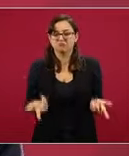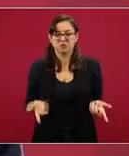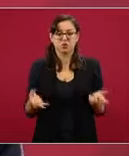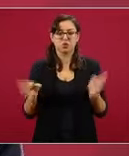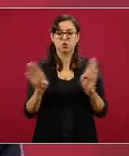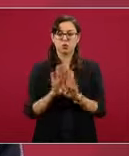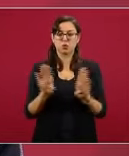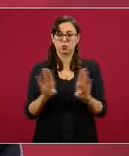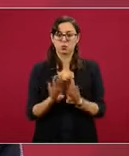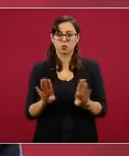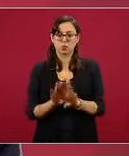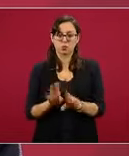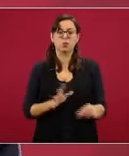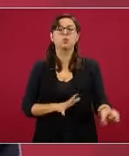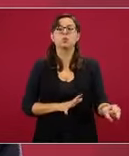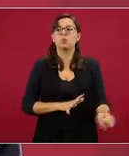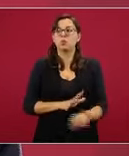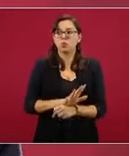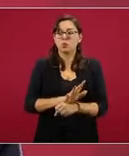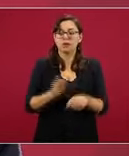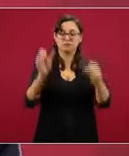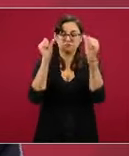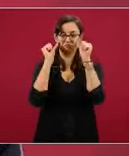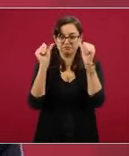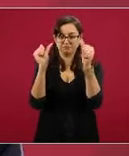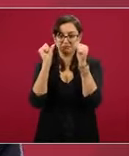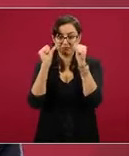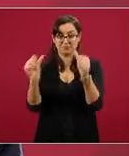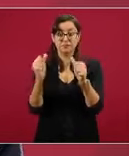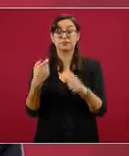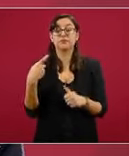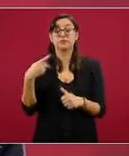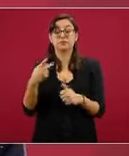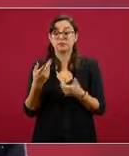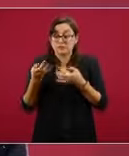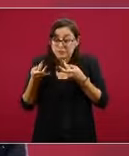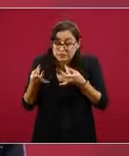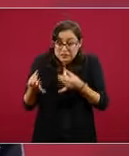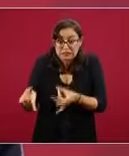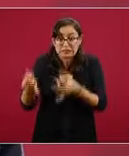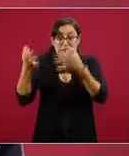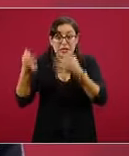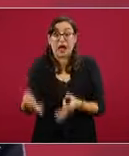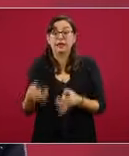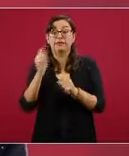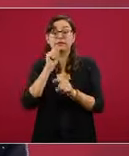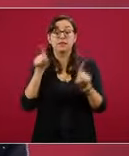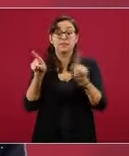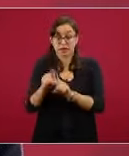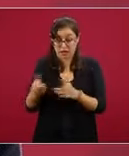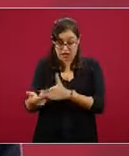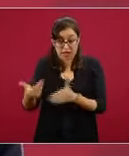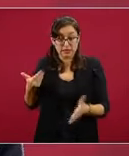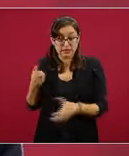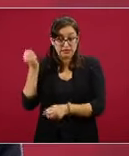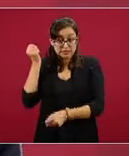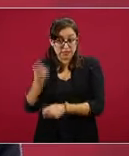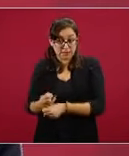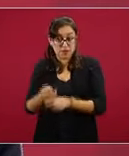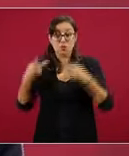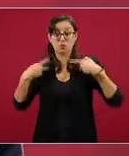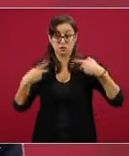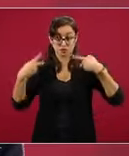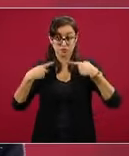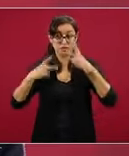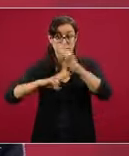con la que se está brindando la atención, pero además de la calidad, cuál es la oportunidad con que las personas están